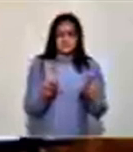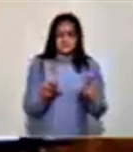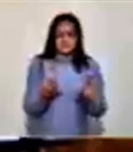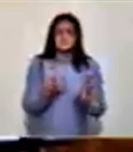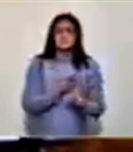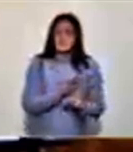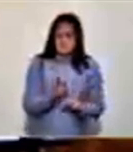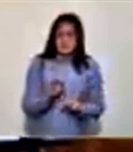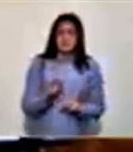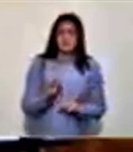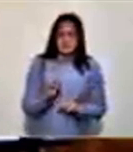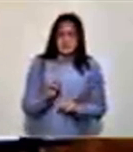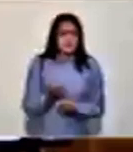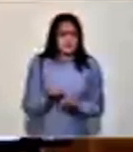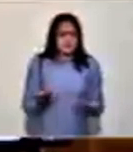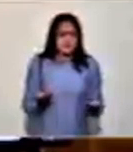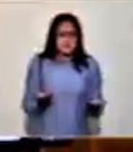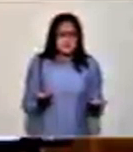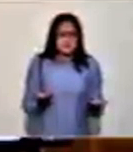Sí se puede actuar así.